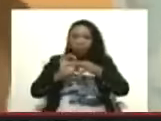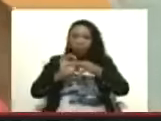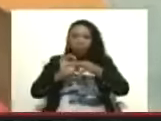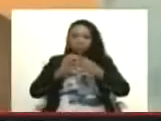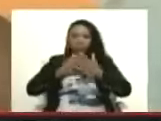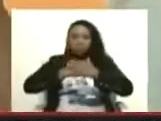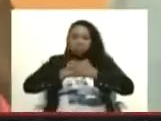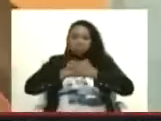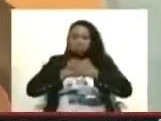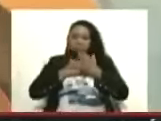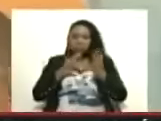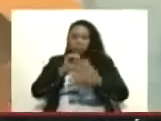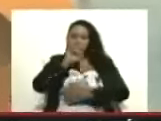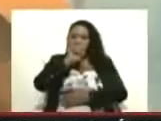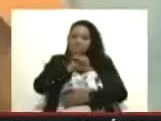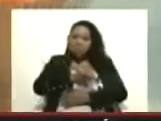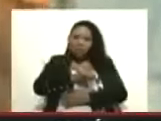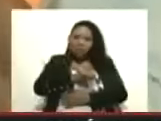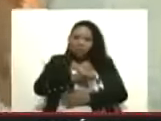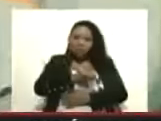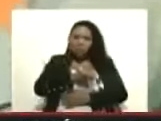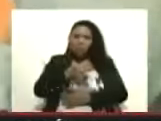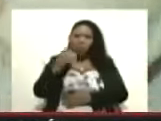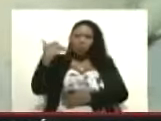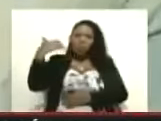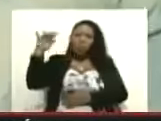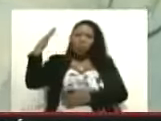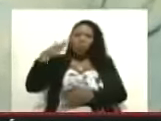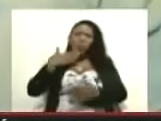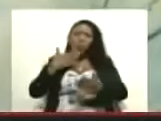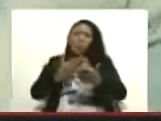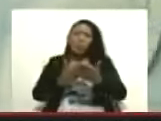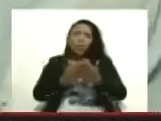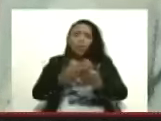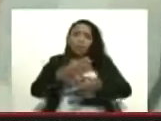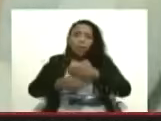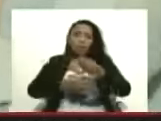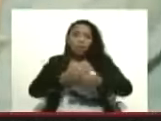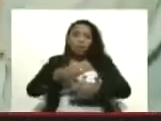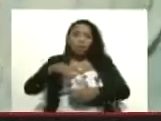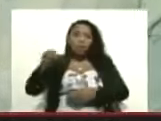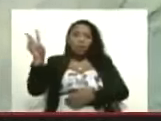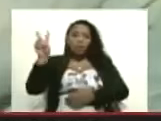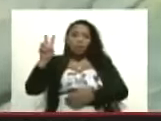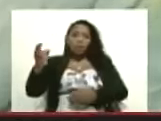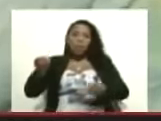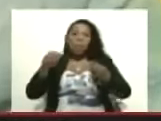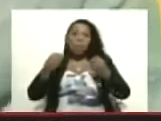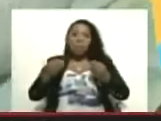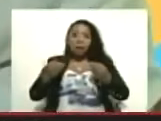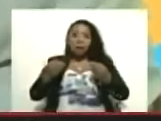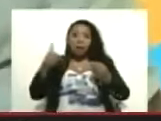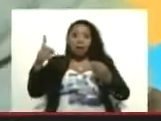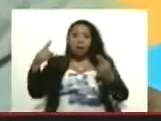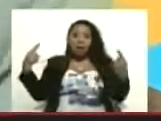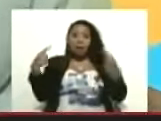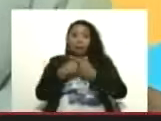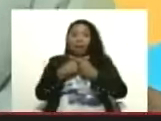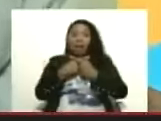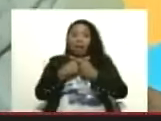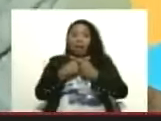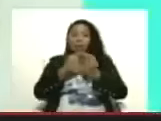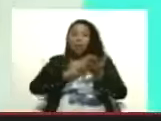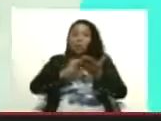solidaria amorosa son infinitas las propuestas que ha hecho Venezuela para que ese conflicto se resuelva